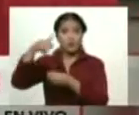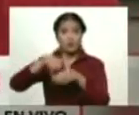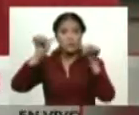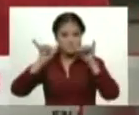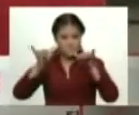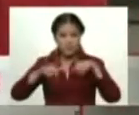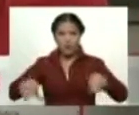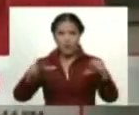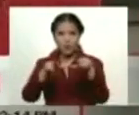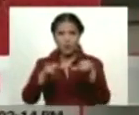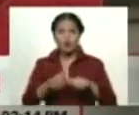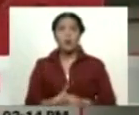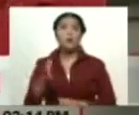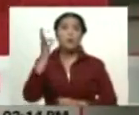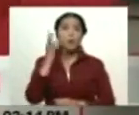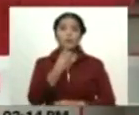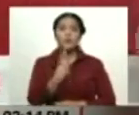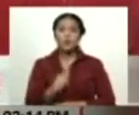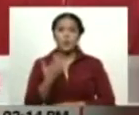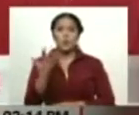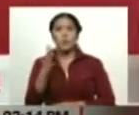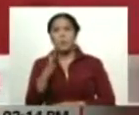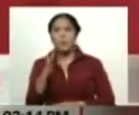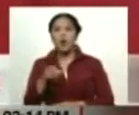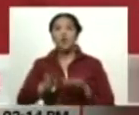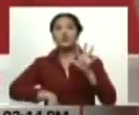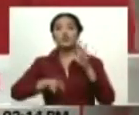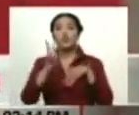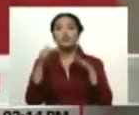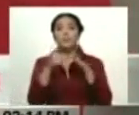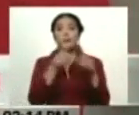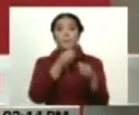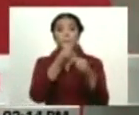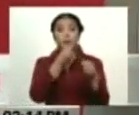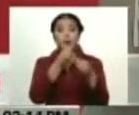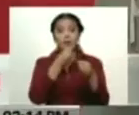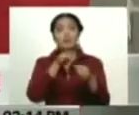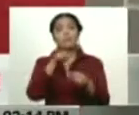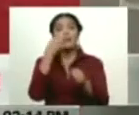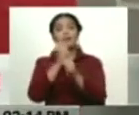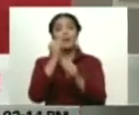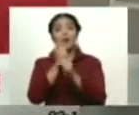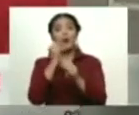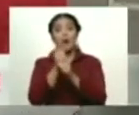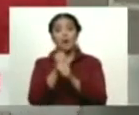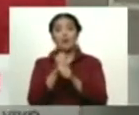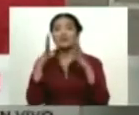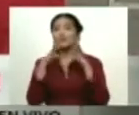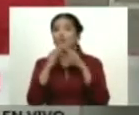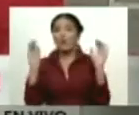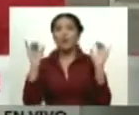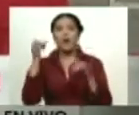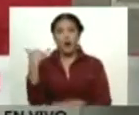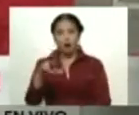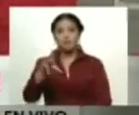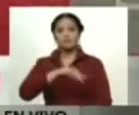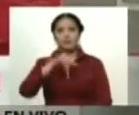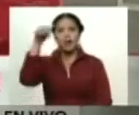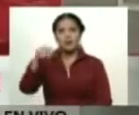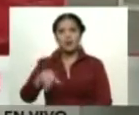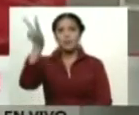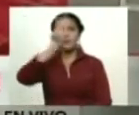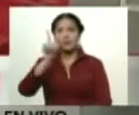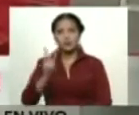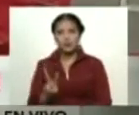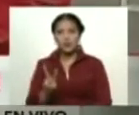lugar, nos señalaba que aproximadamente 12.000 periodistas y trabajadores de los medios de comunicación se encuentran acreditados en Venezuela para la